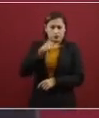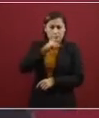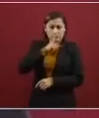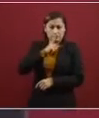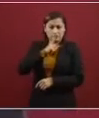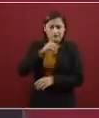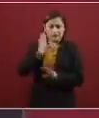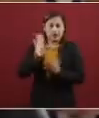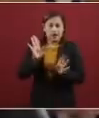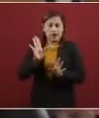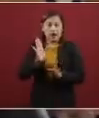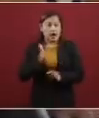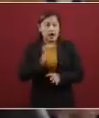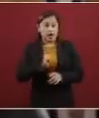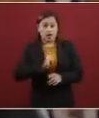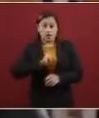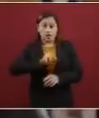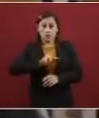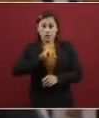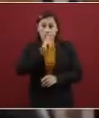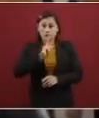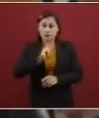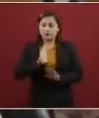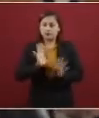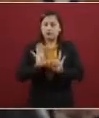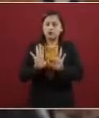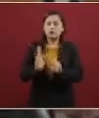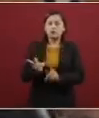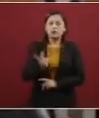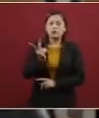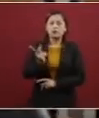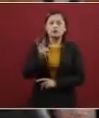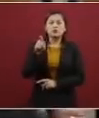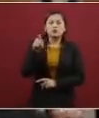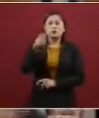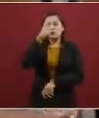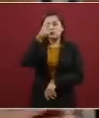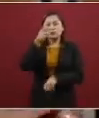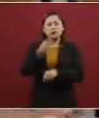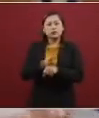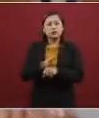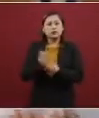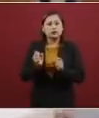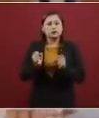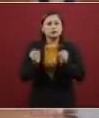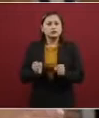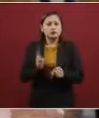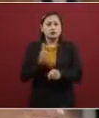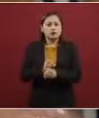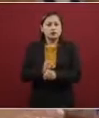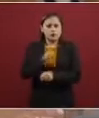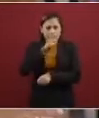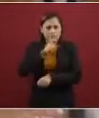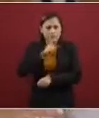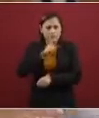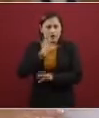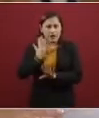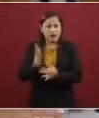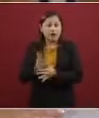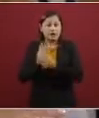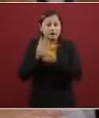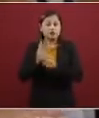no le pregunto que si las cifras de su secretaria seguridad no son ciertas dicen que murieron ocho mil